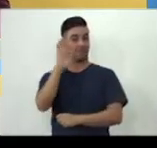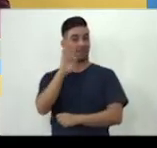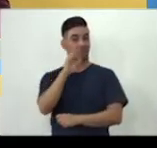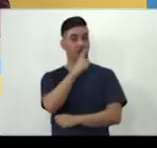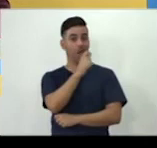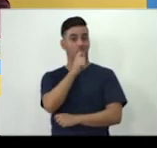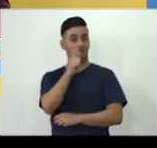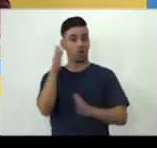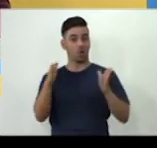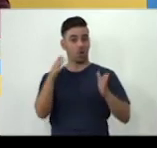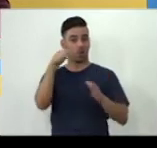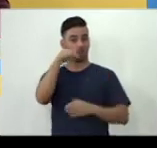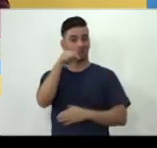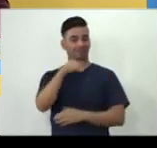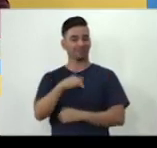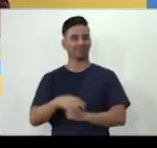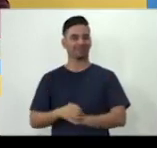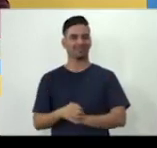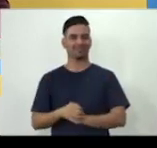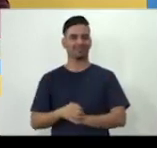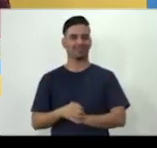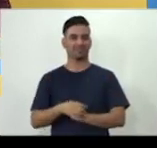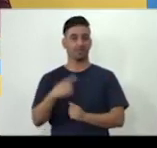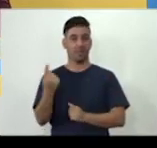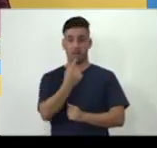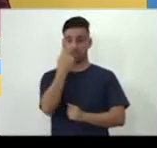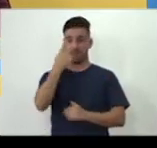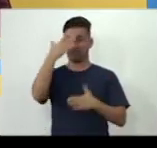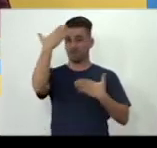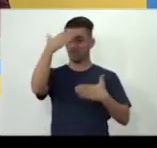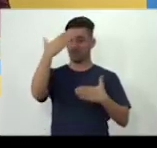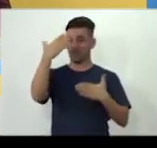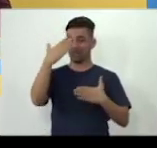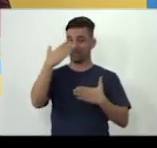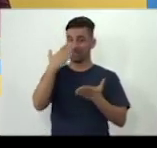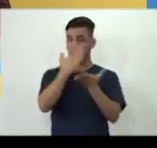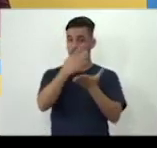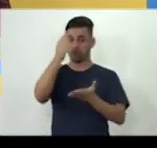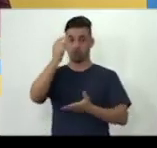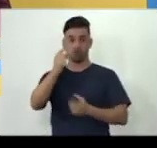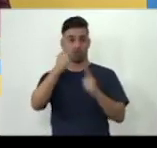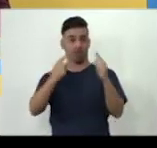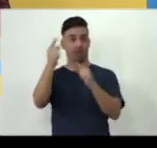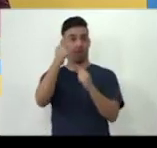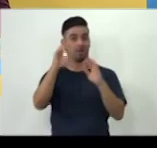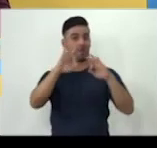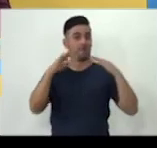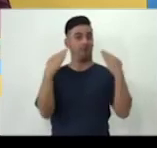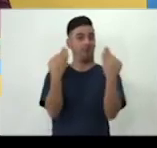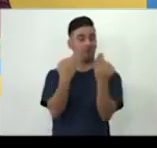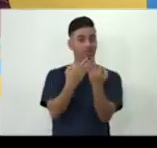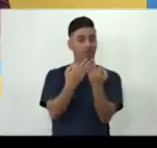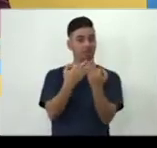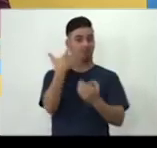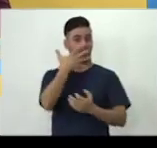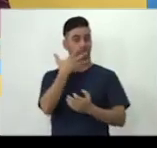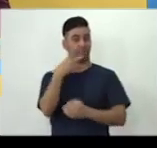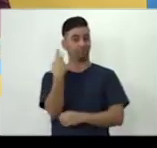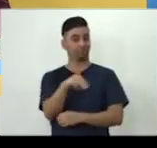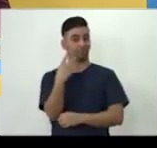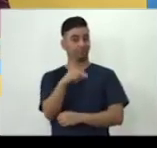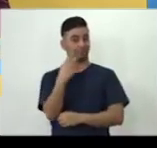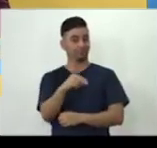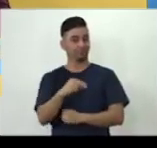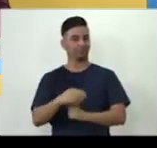escolar 19-20, donde nos encontramos. En primer lugar, felicitar a la familia, a los estudiantes, a los entrenadores de